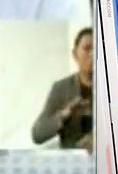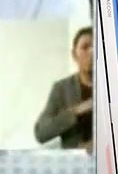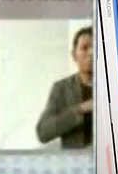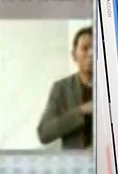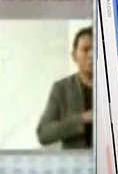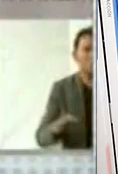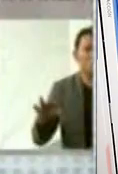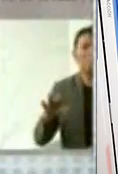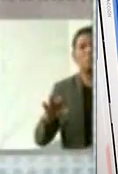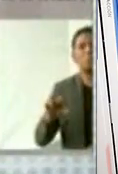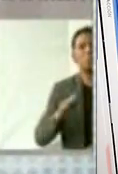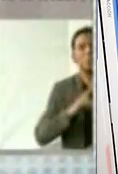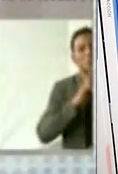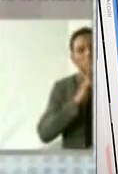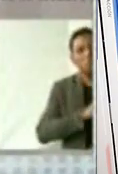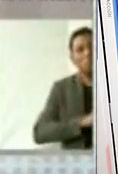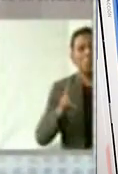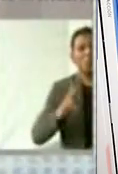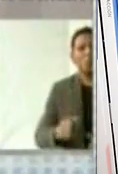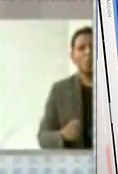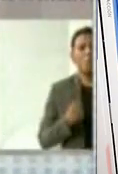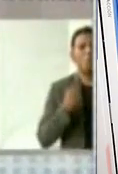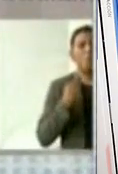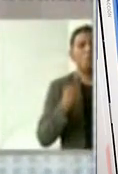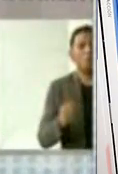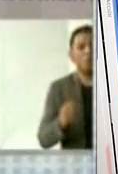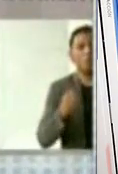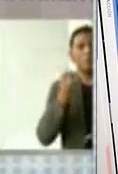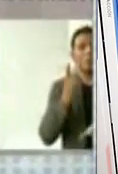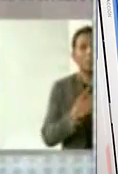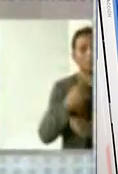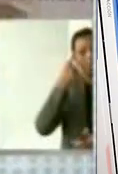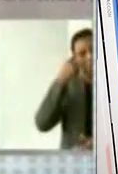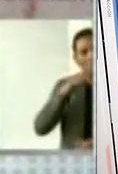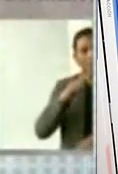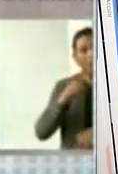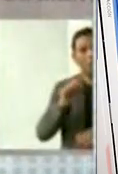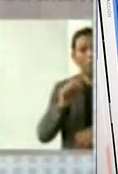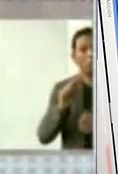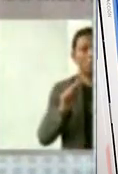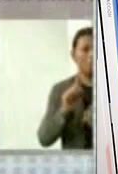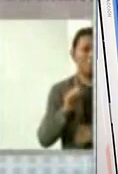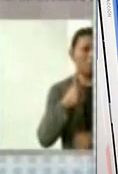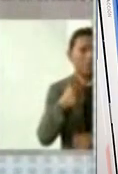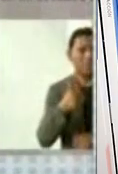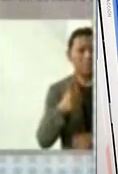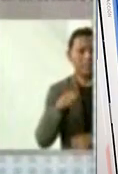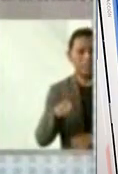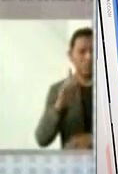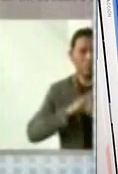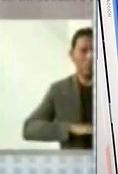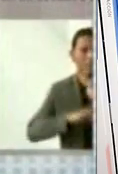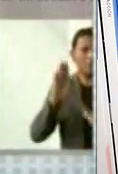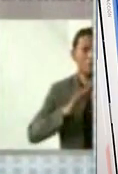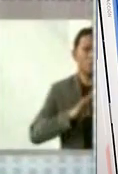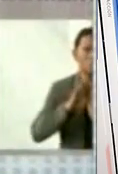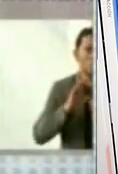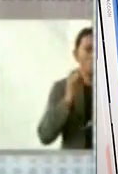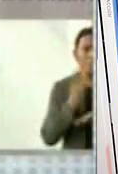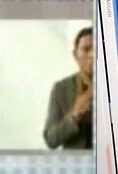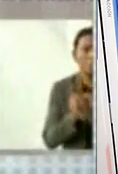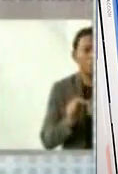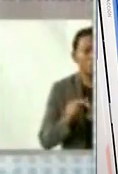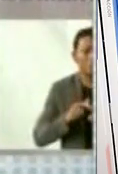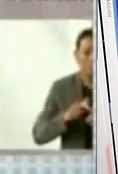bonitos arbolitos, lindos. Ciertamente sí fue muy explícito y muy claro en lo tocante a las